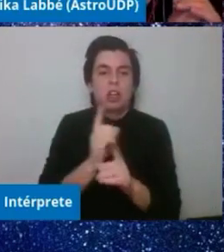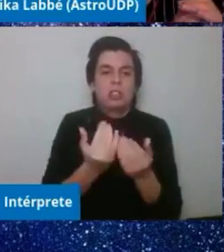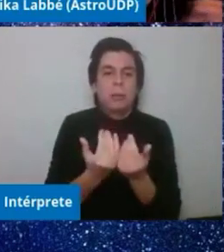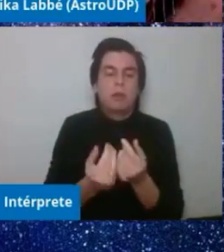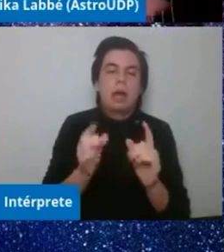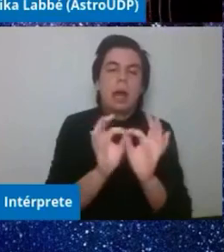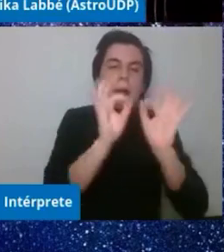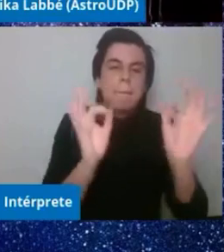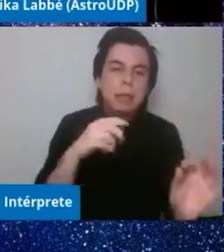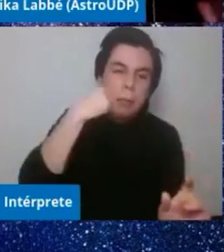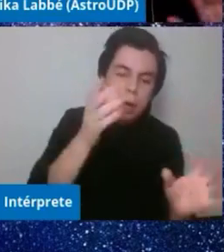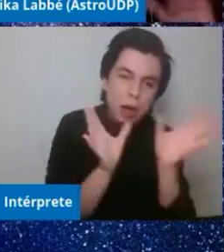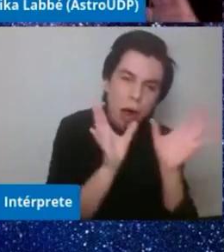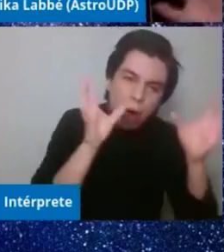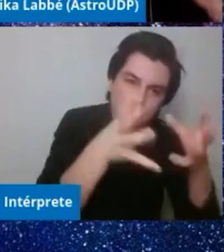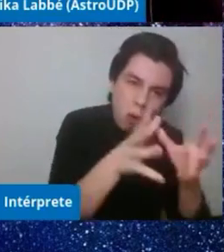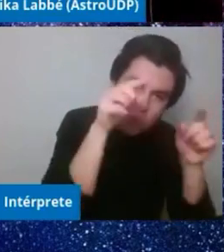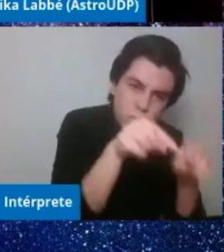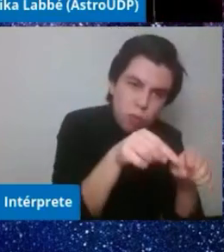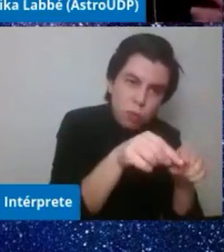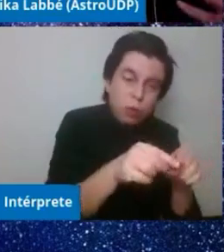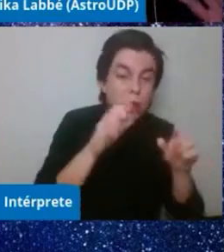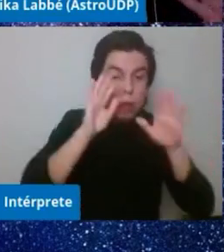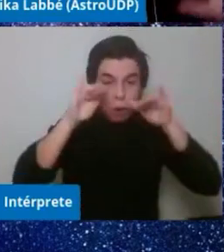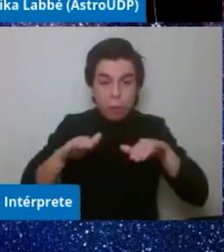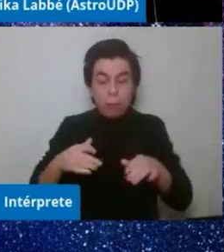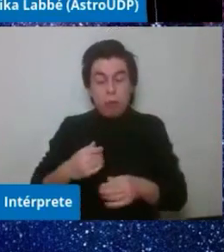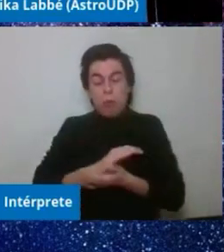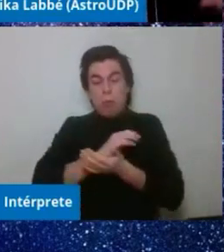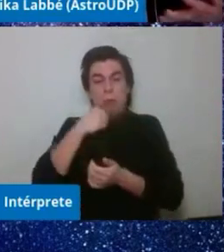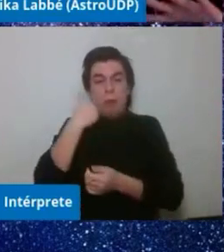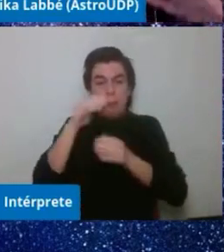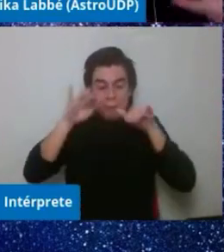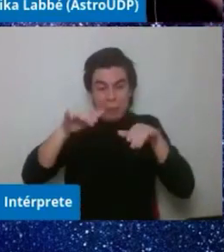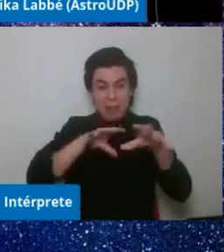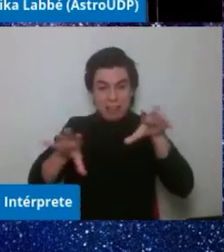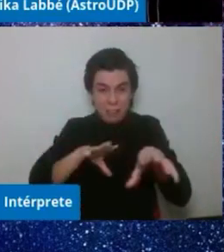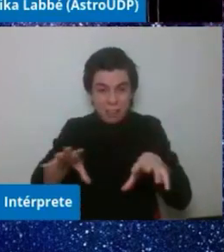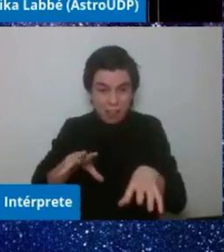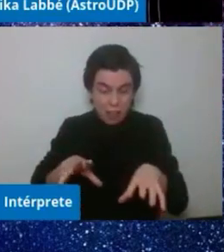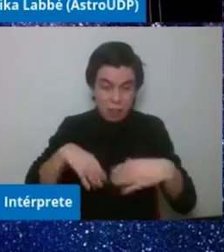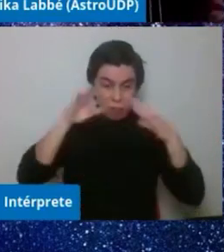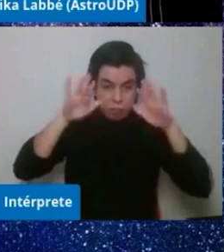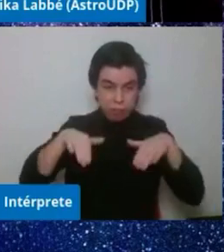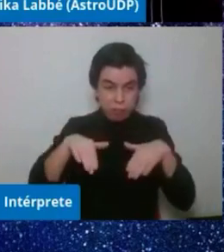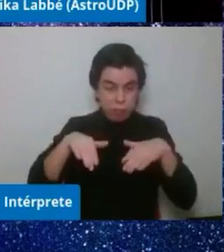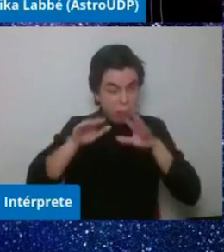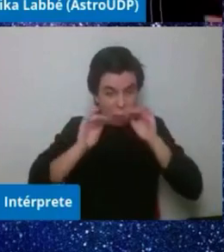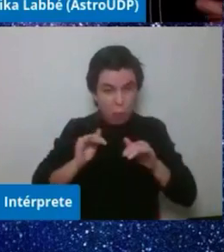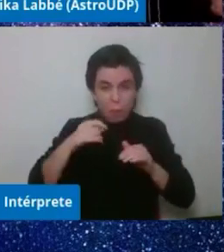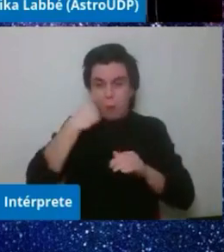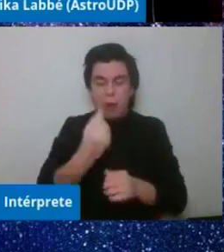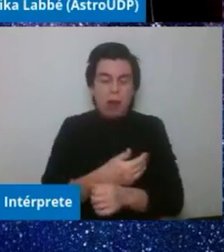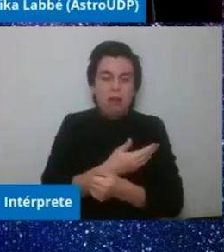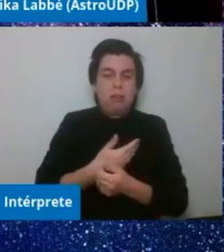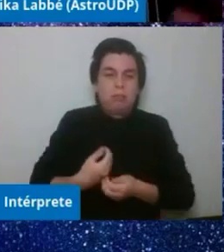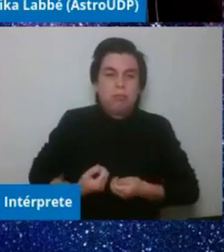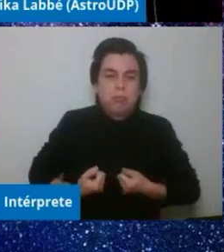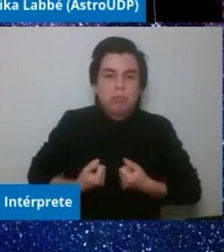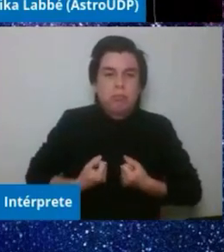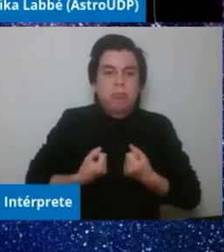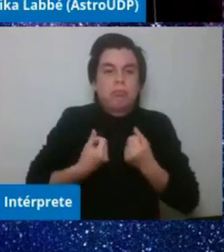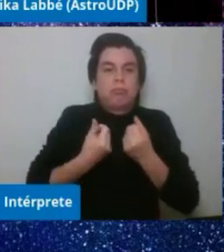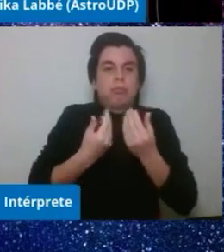particular, sino que en realidad la misma manera, la misma actividad, lo mismo que estemos haciendo, sirva para que personas